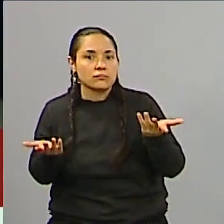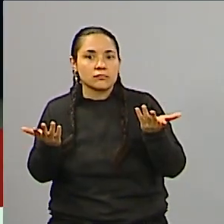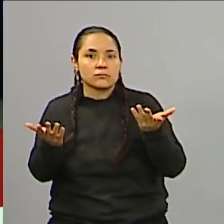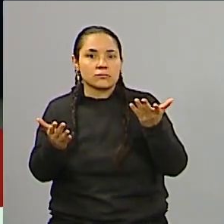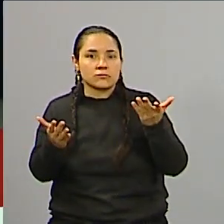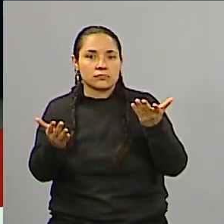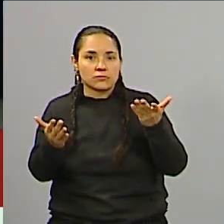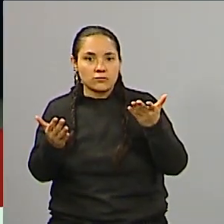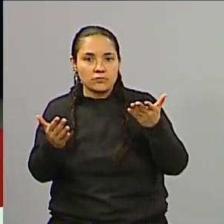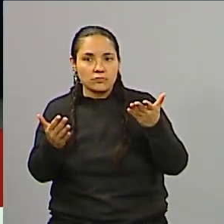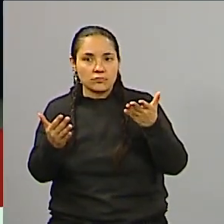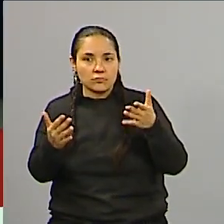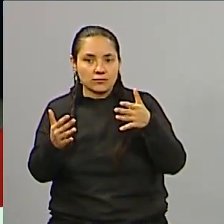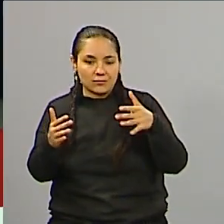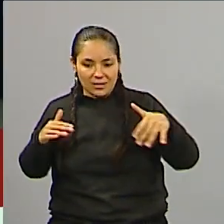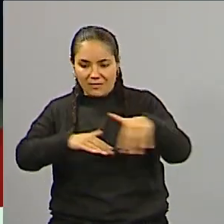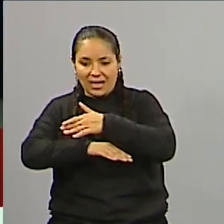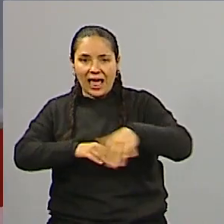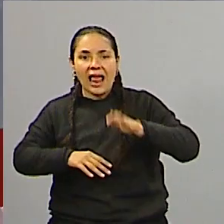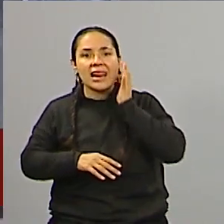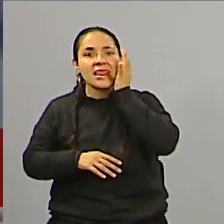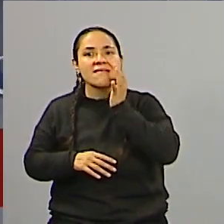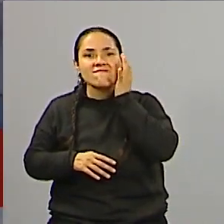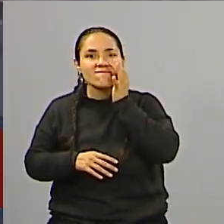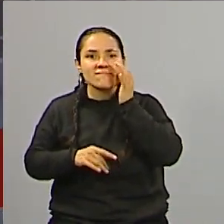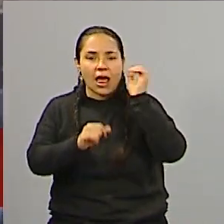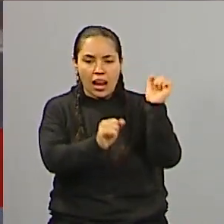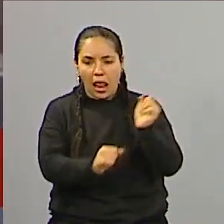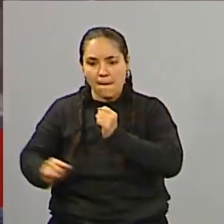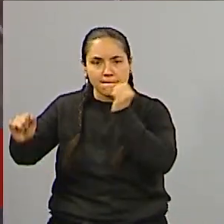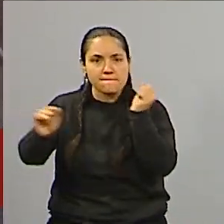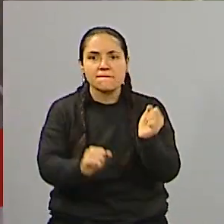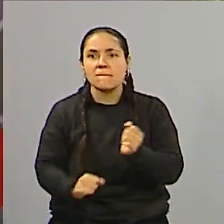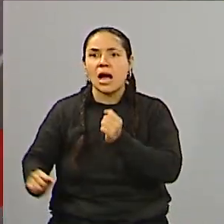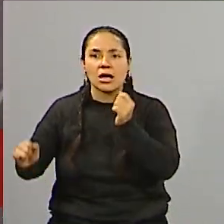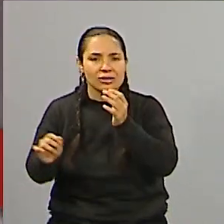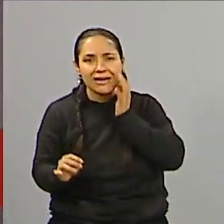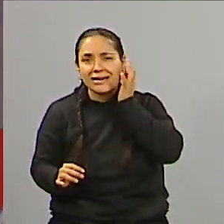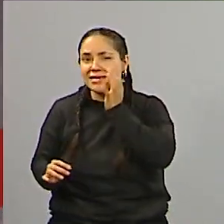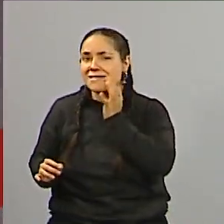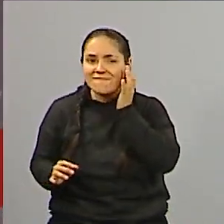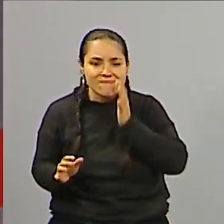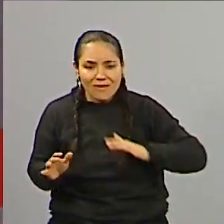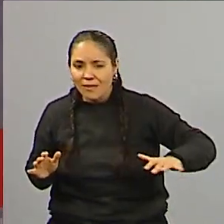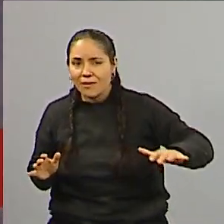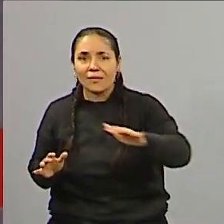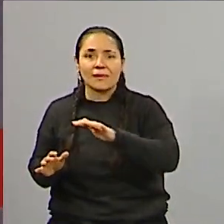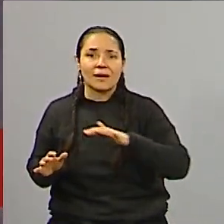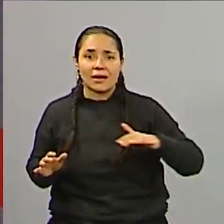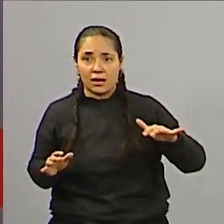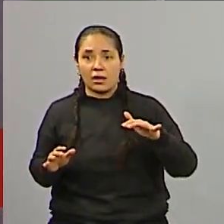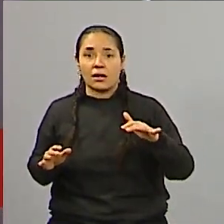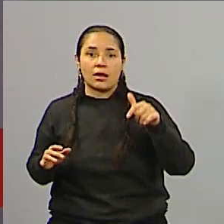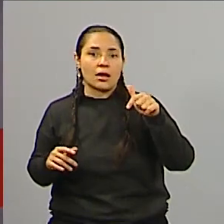es de todos, pero de gran parte de la ciudad opina que es una muy buena gestión la de Ulpiano Suárez.